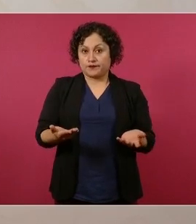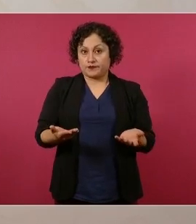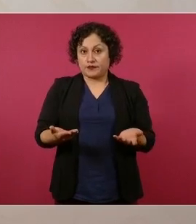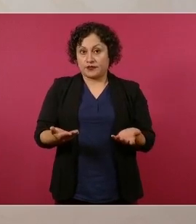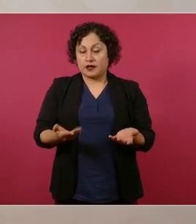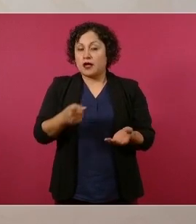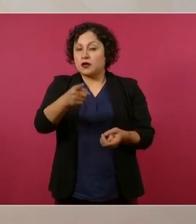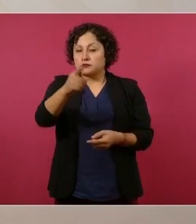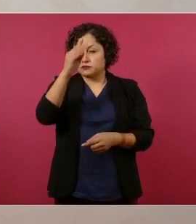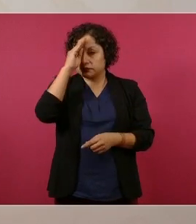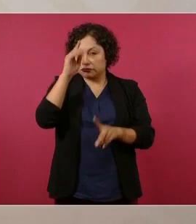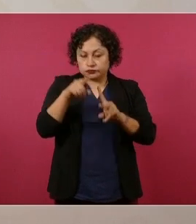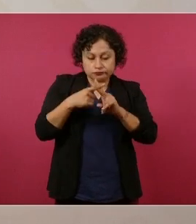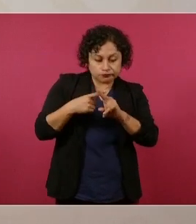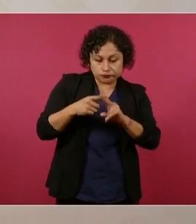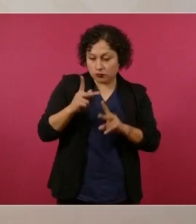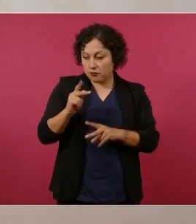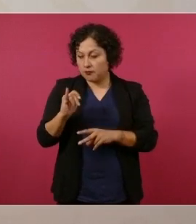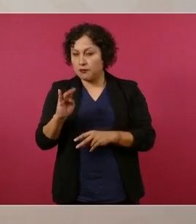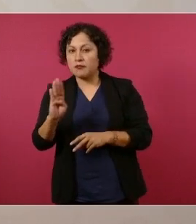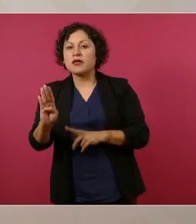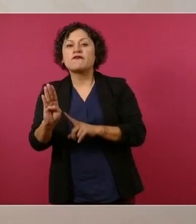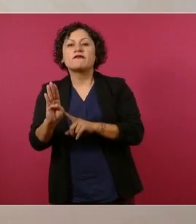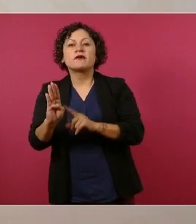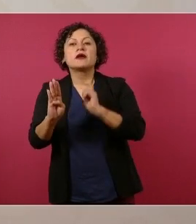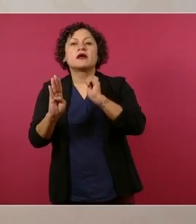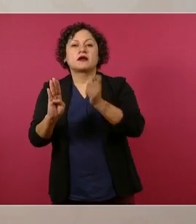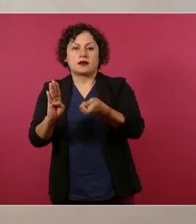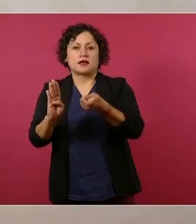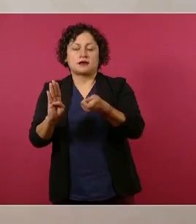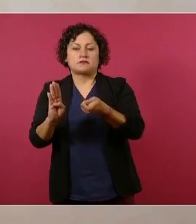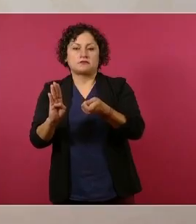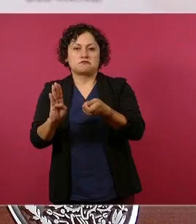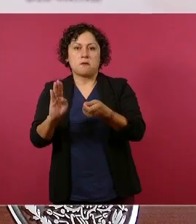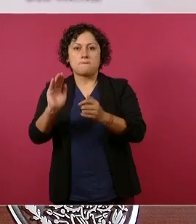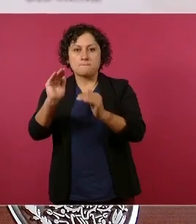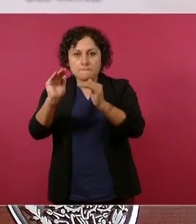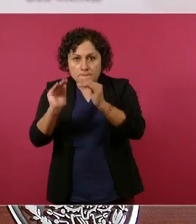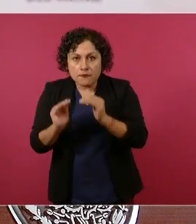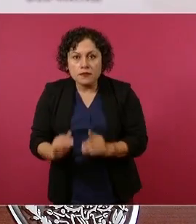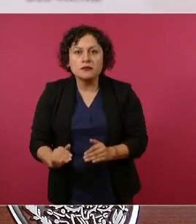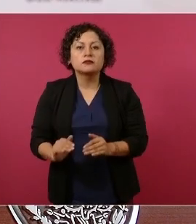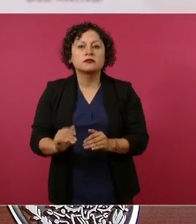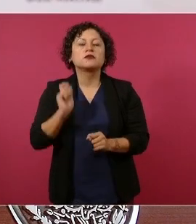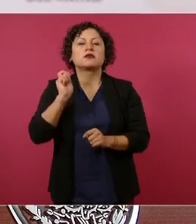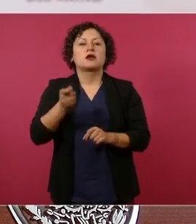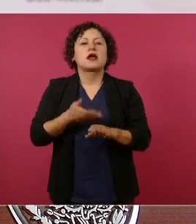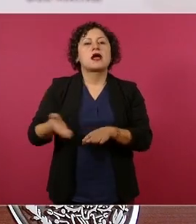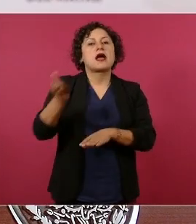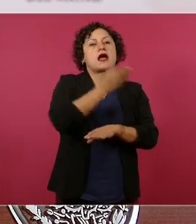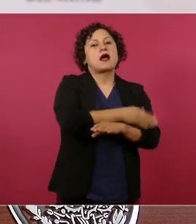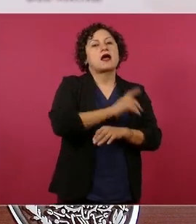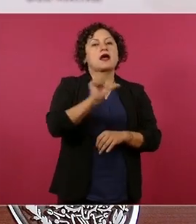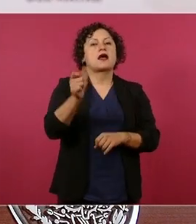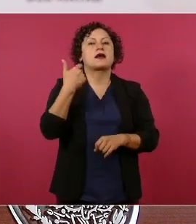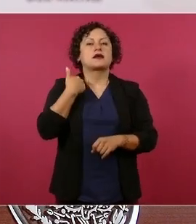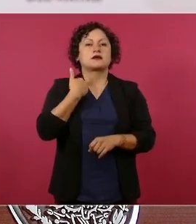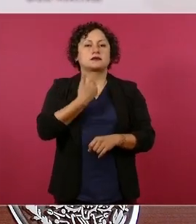deuda que se tuvo con Calderón, con Peña